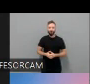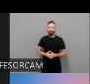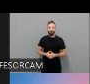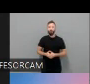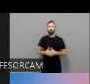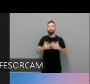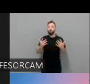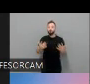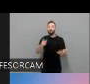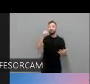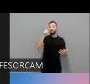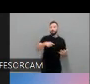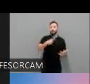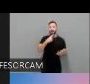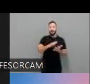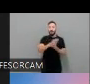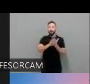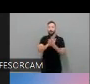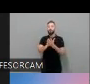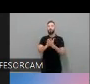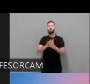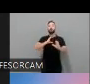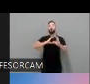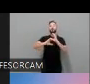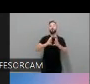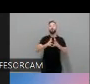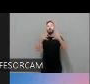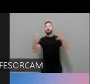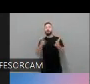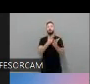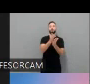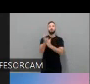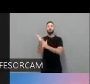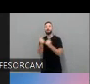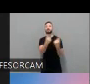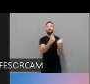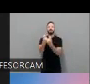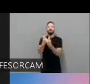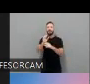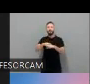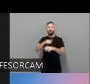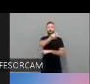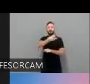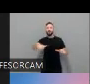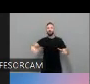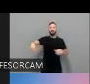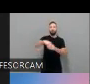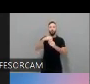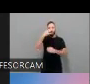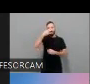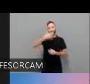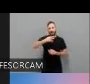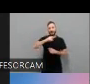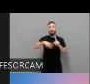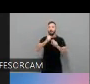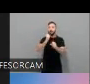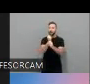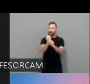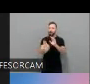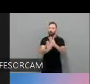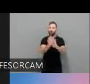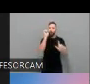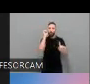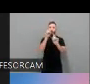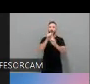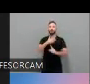Podemos defender también que la comunicación aumentativa y alternativa es necesaria para una inclusión real y debe seguir trabajándose para que ésta sea aceptada en